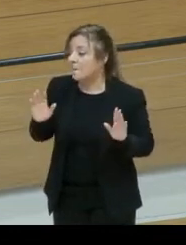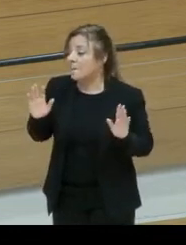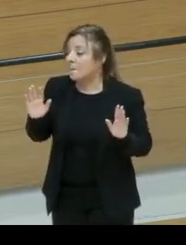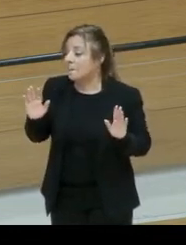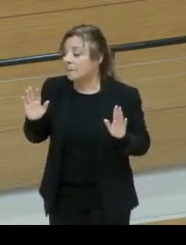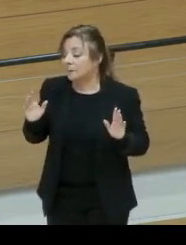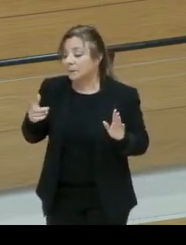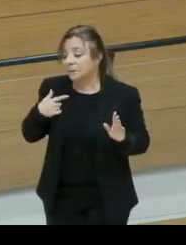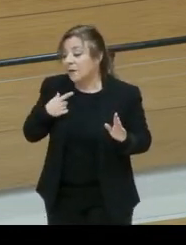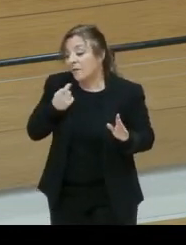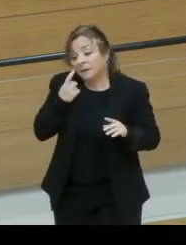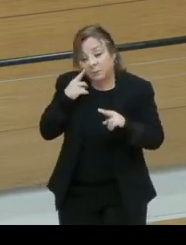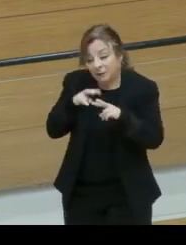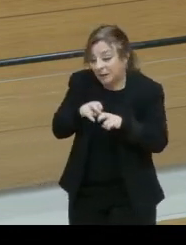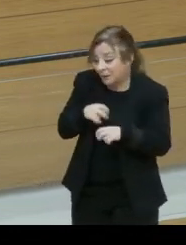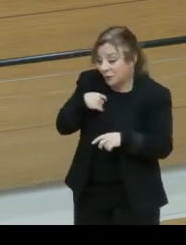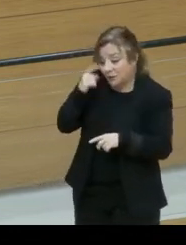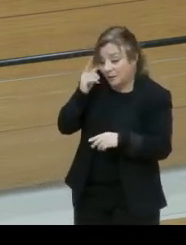todo es investigar.